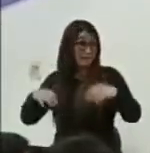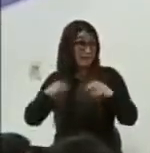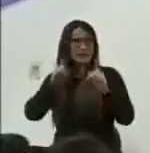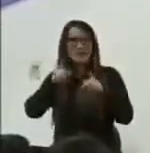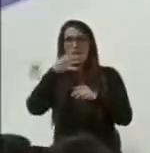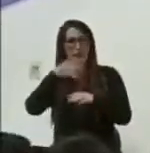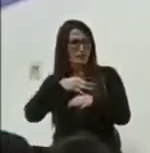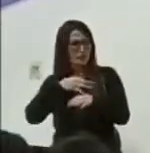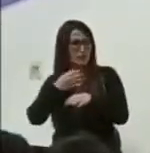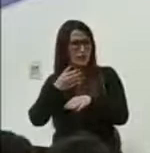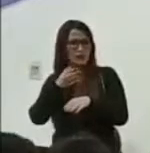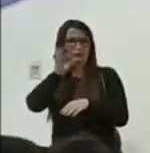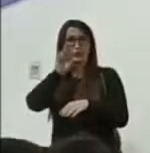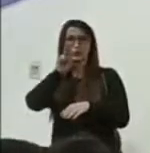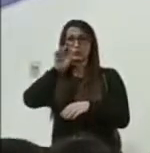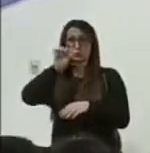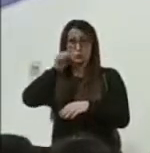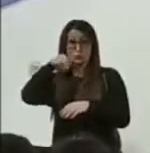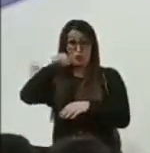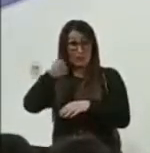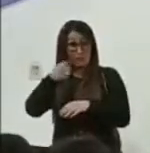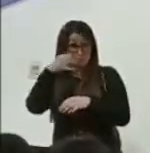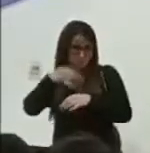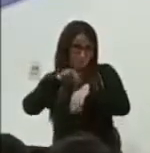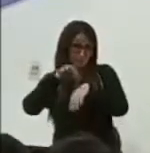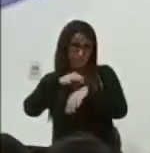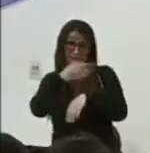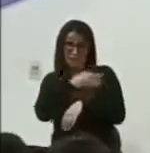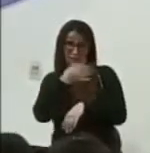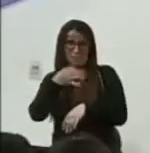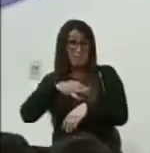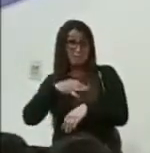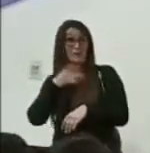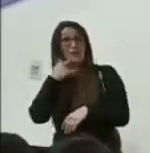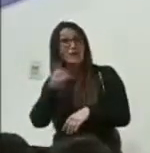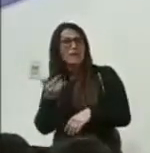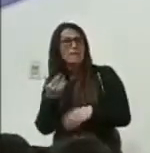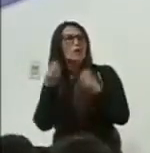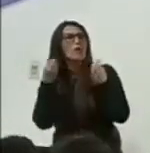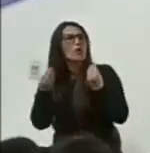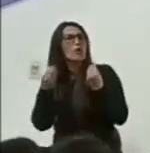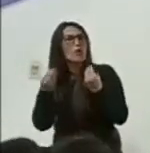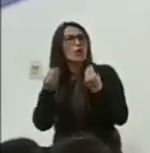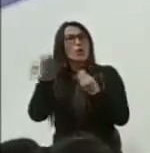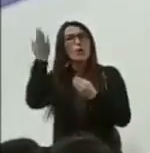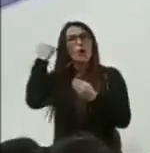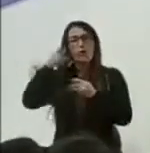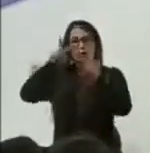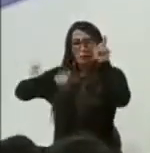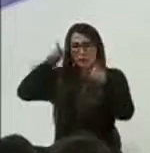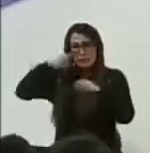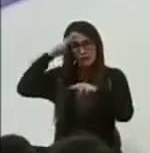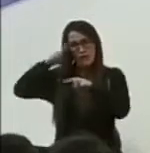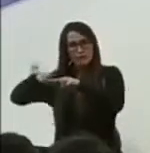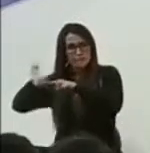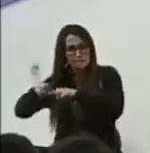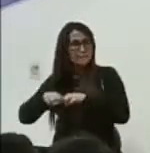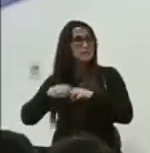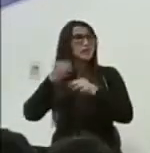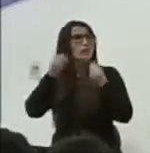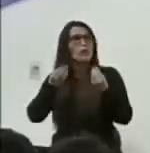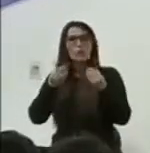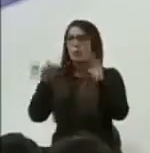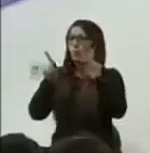Susana, que es médica y que pone el ejemplo de cómo era el índice de mortalidad aquí, que era